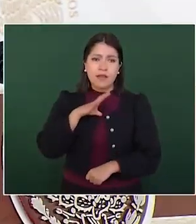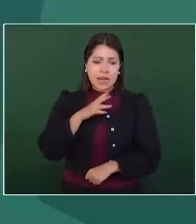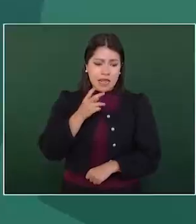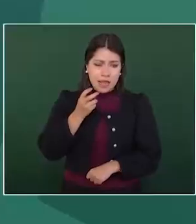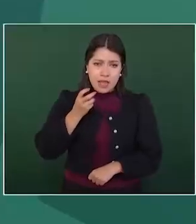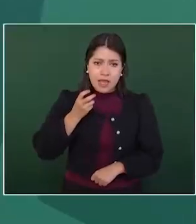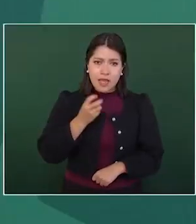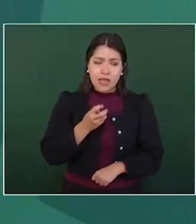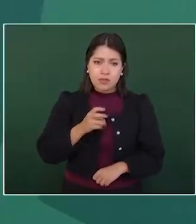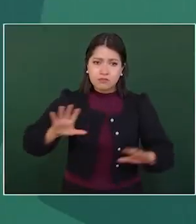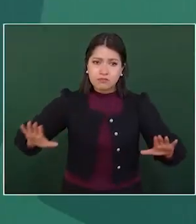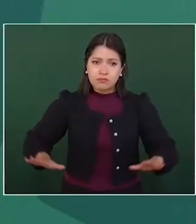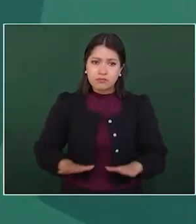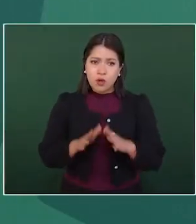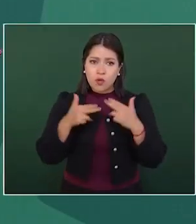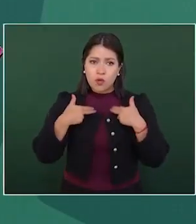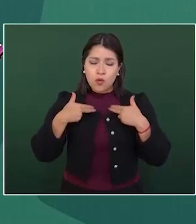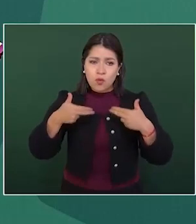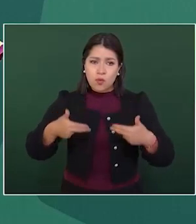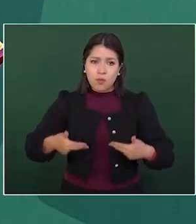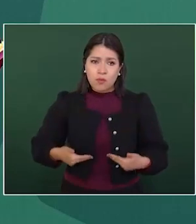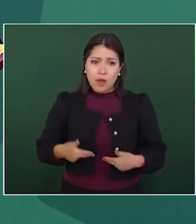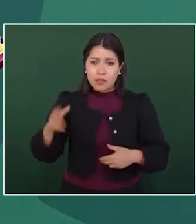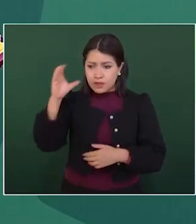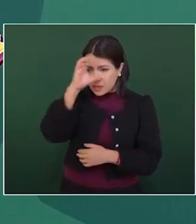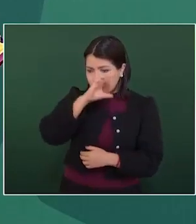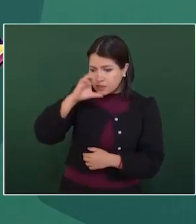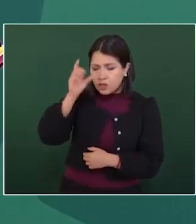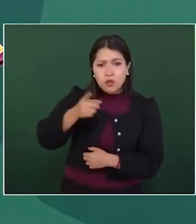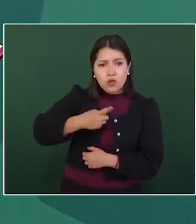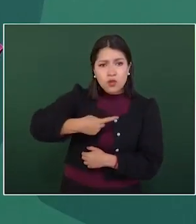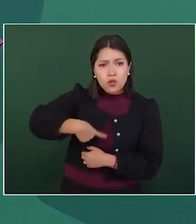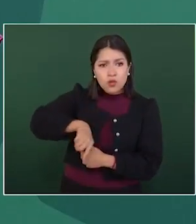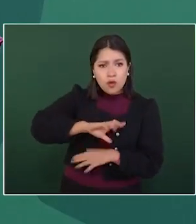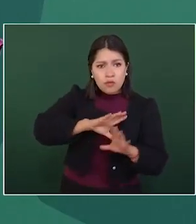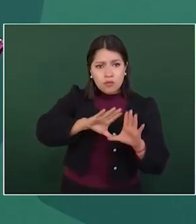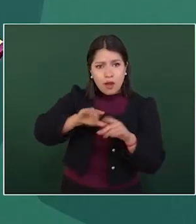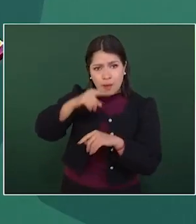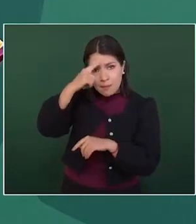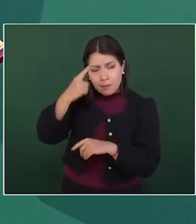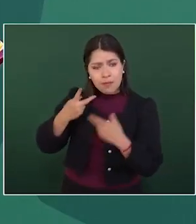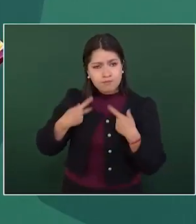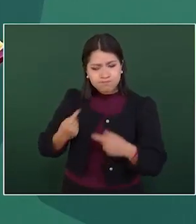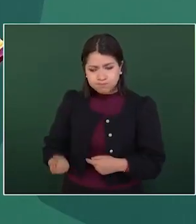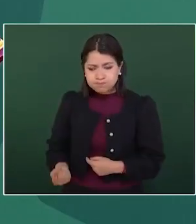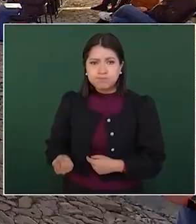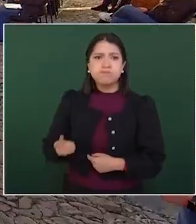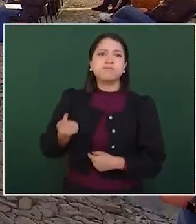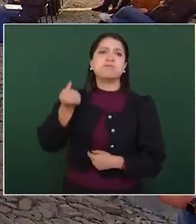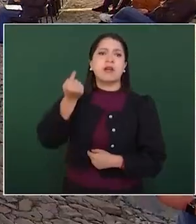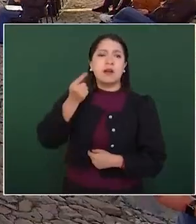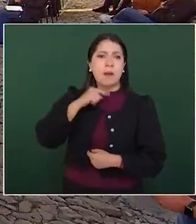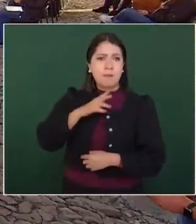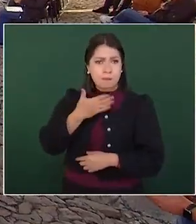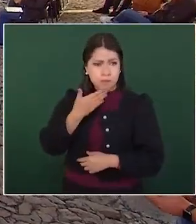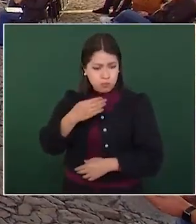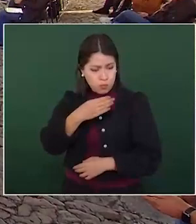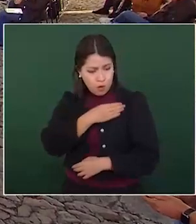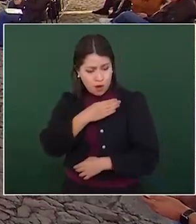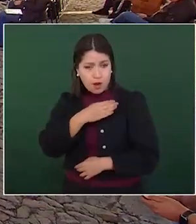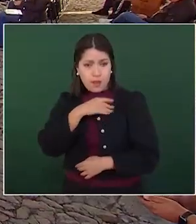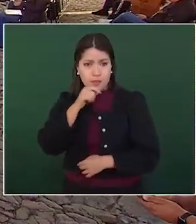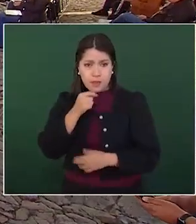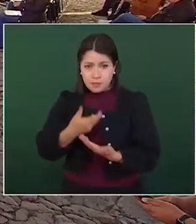educación humanista y científica. Educamos para la vida, impulsamos valores como el respeto,